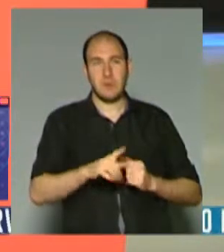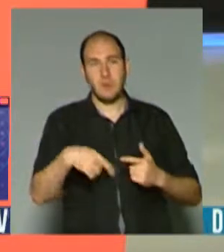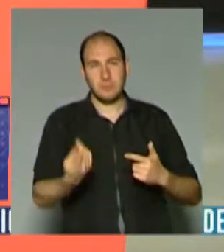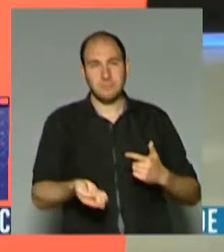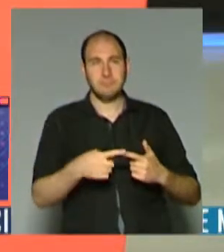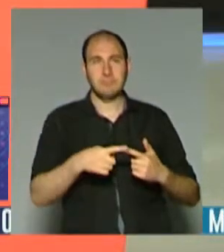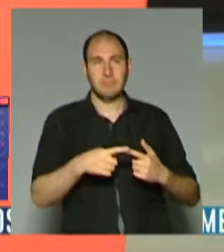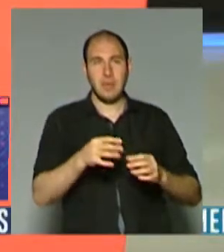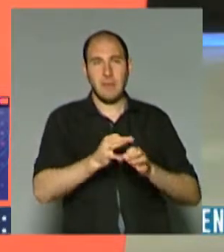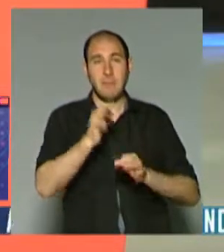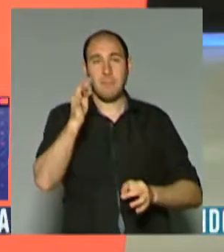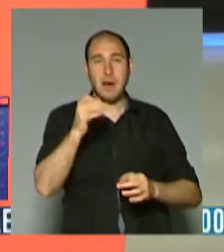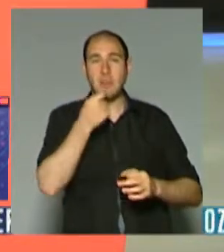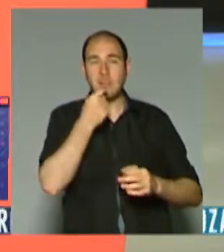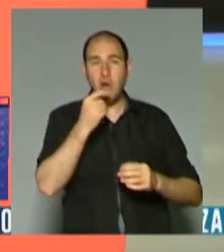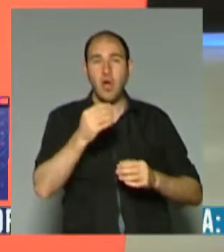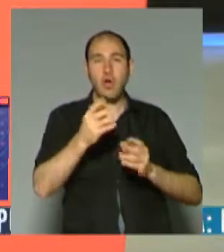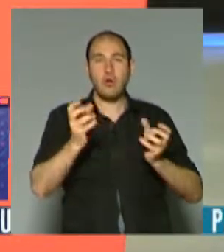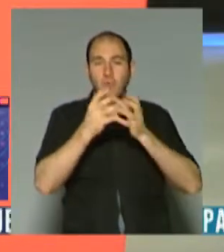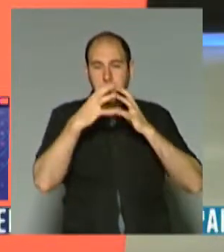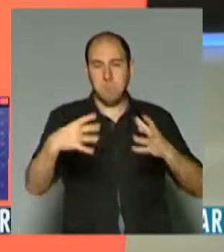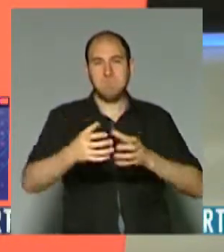los palitos para sostener los globos,